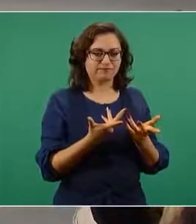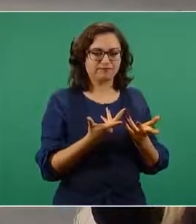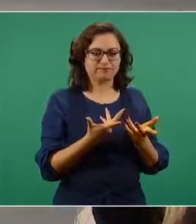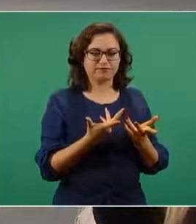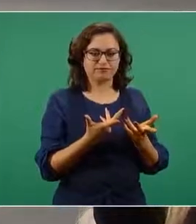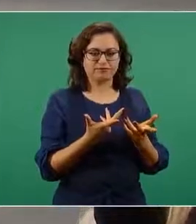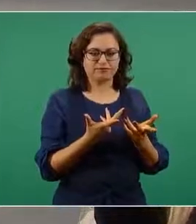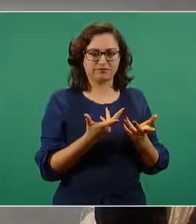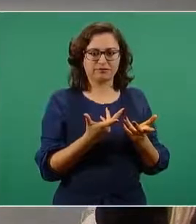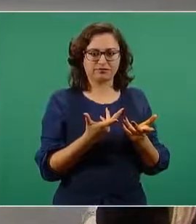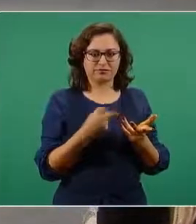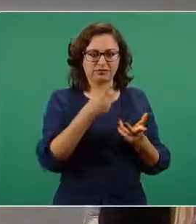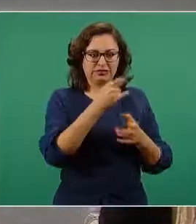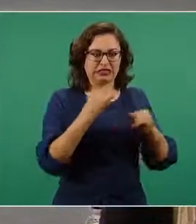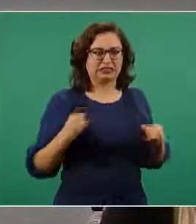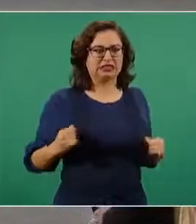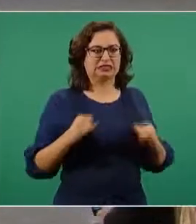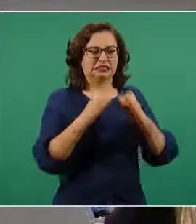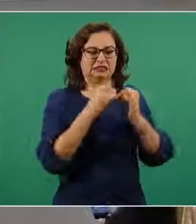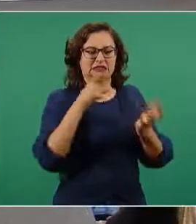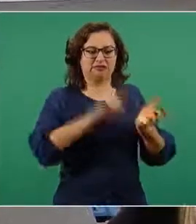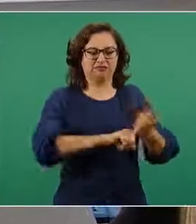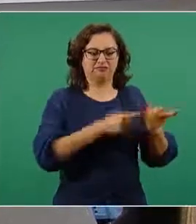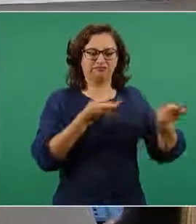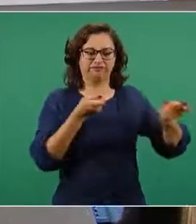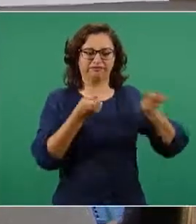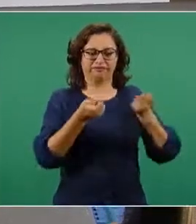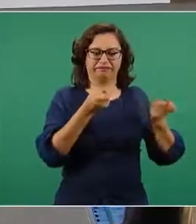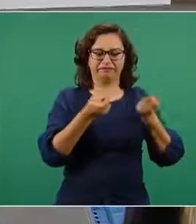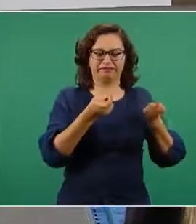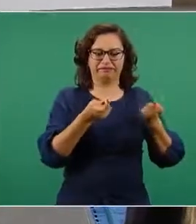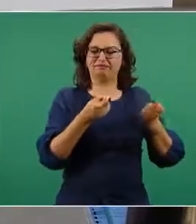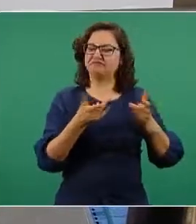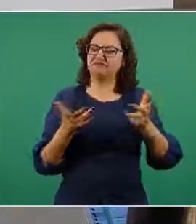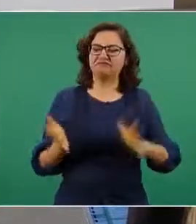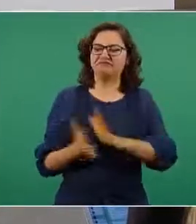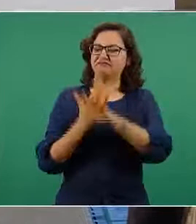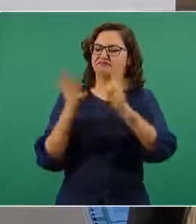tomando, secuestrando estas instituciones